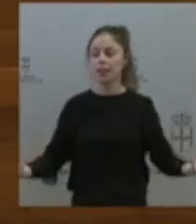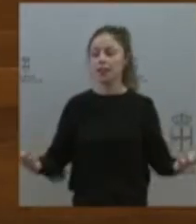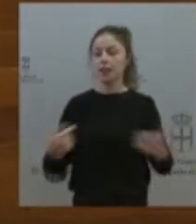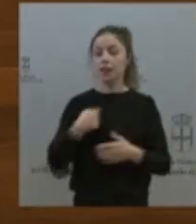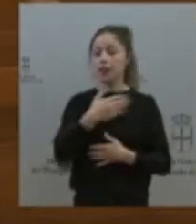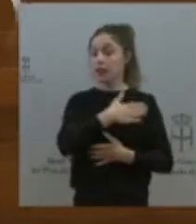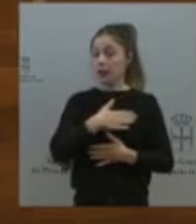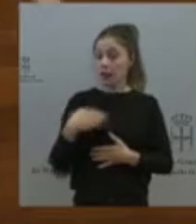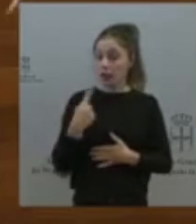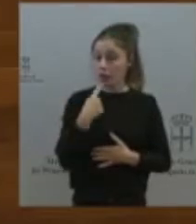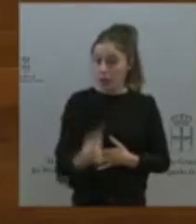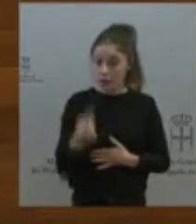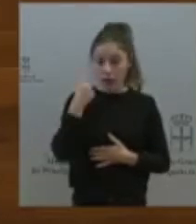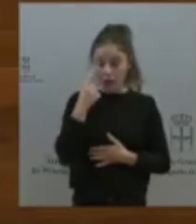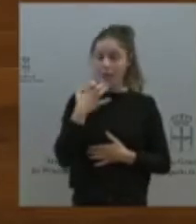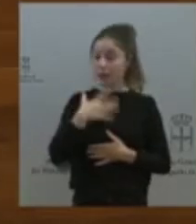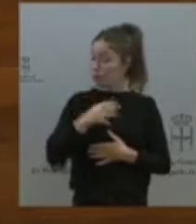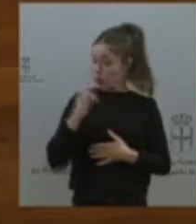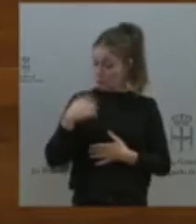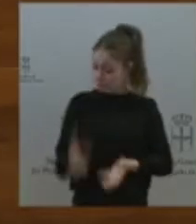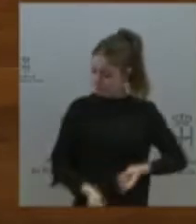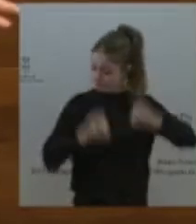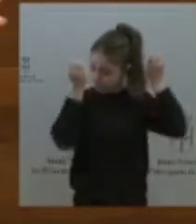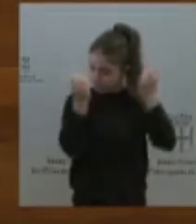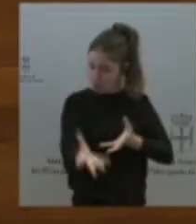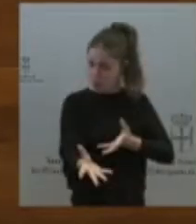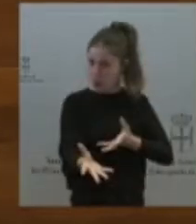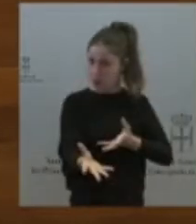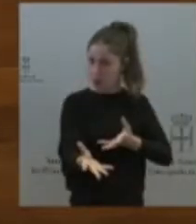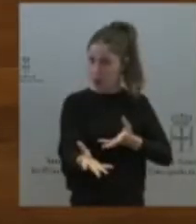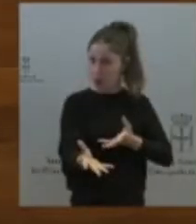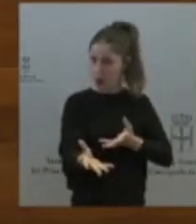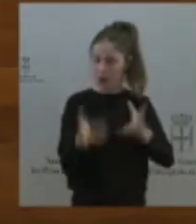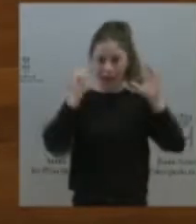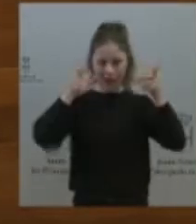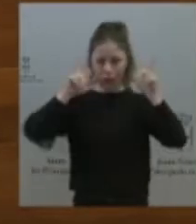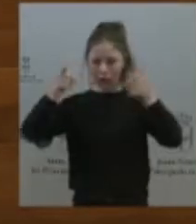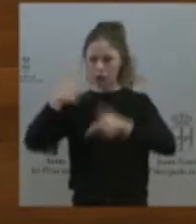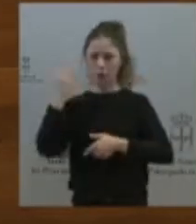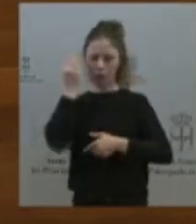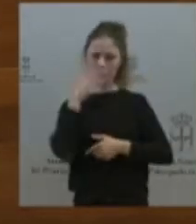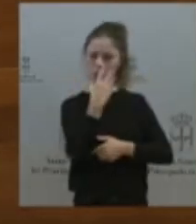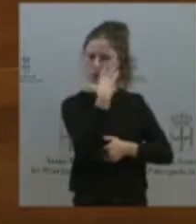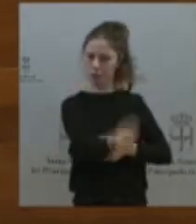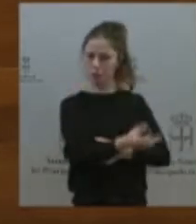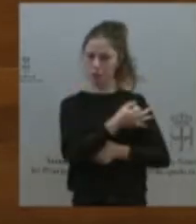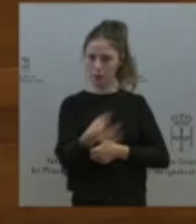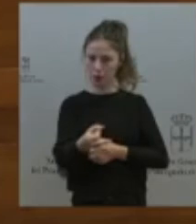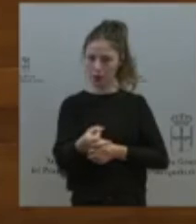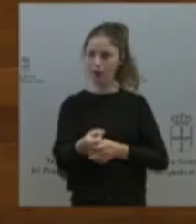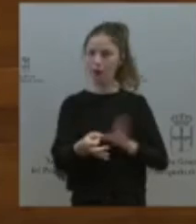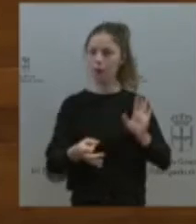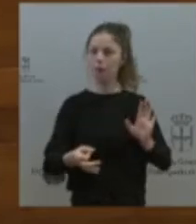con más, podría seguir con casos, pero creo que usted me entiende lo que quiero decir. Lo que quiero decir es que la situación de listas de